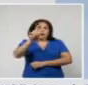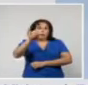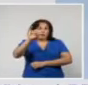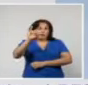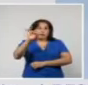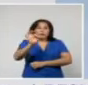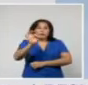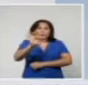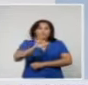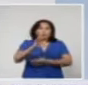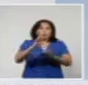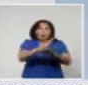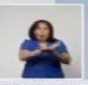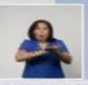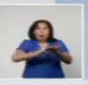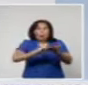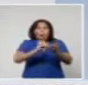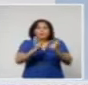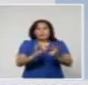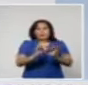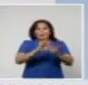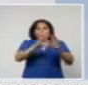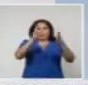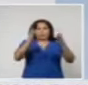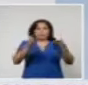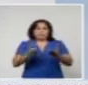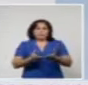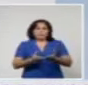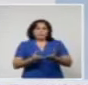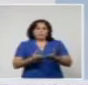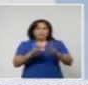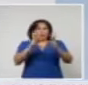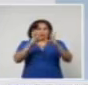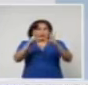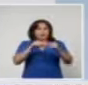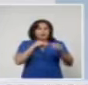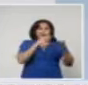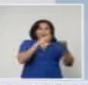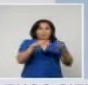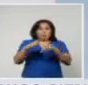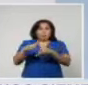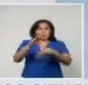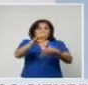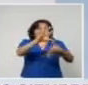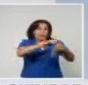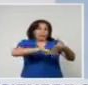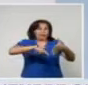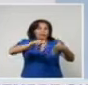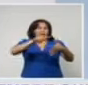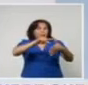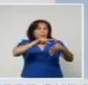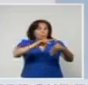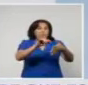53,97% del total de casos reportados en el mundo. La cantidad de fallecidos en la región de las Américas,